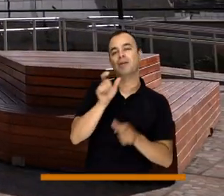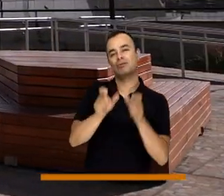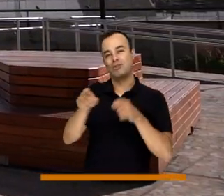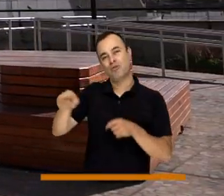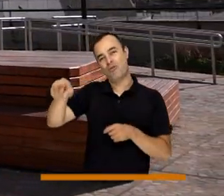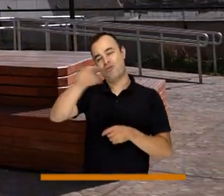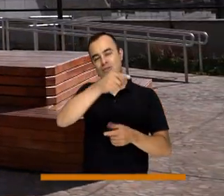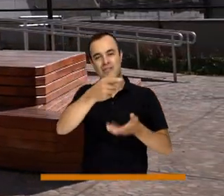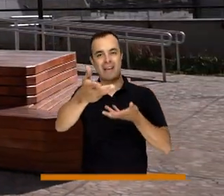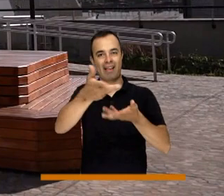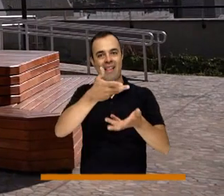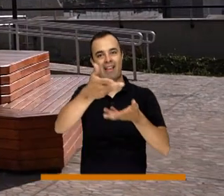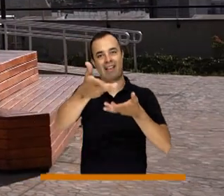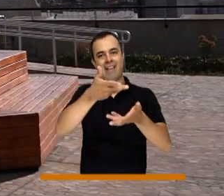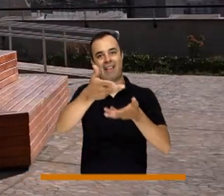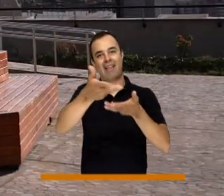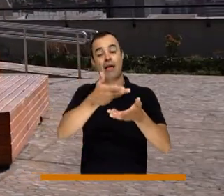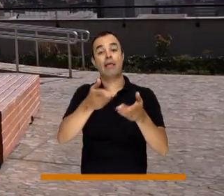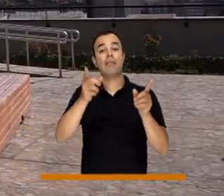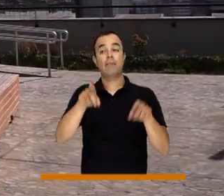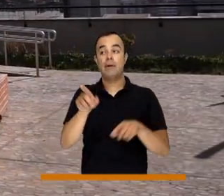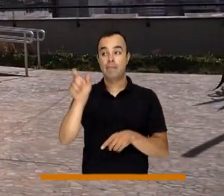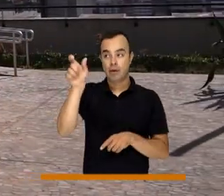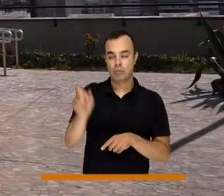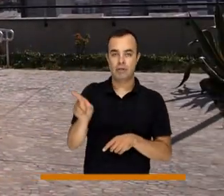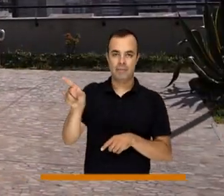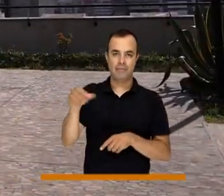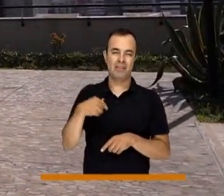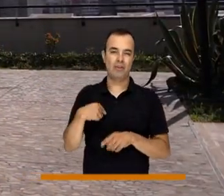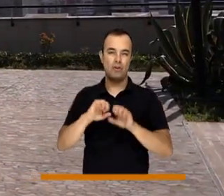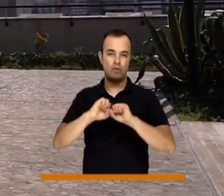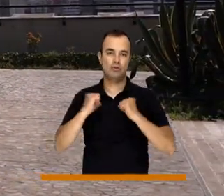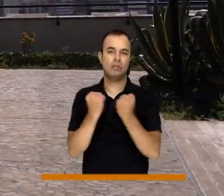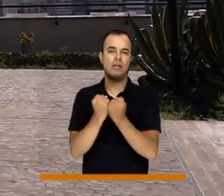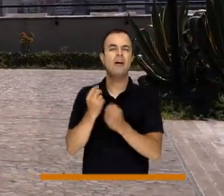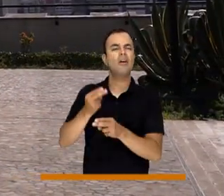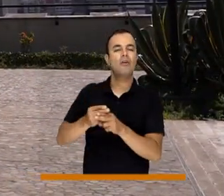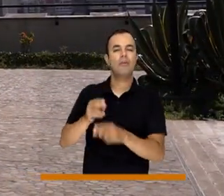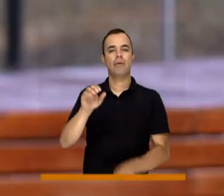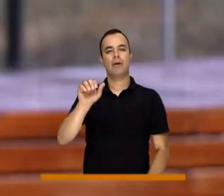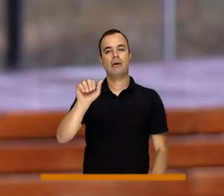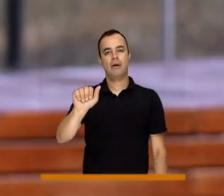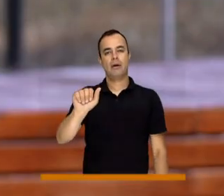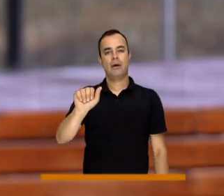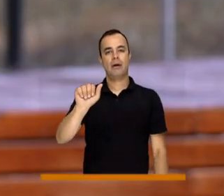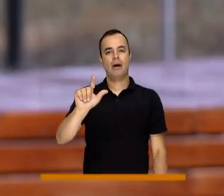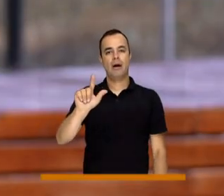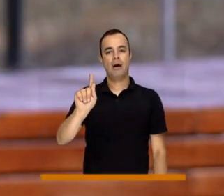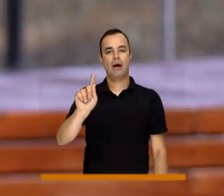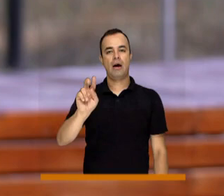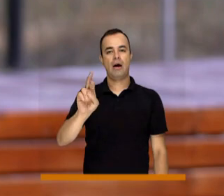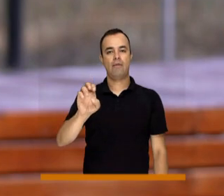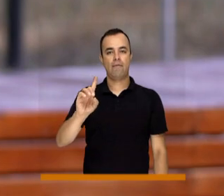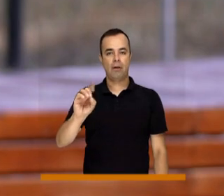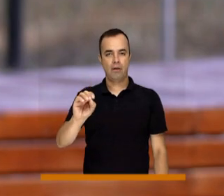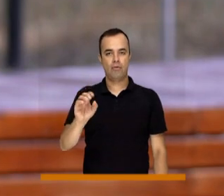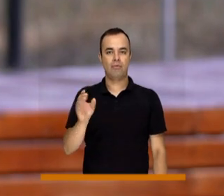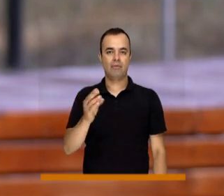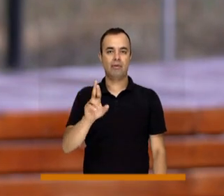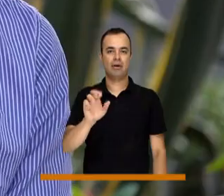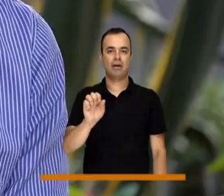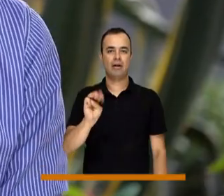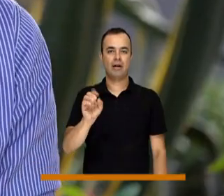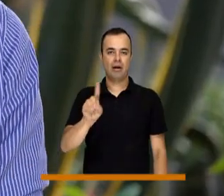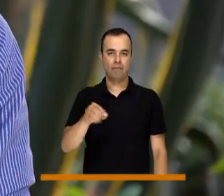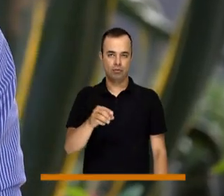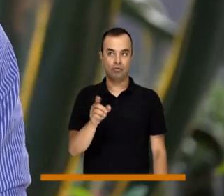que bueno, le vamos a darle también la bienvenida a todos ustedes, los televidentes, y nuestro concejal anfitrión de hoy, Alfredo Ramos